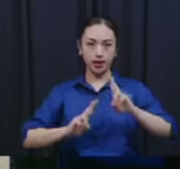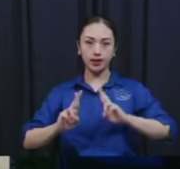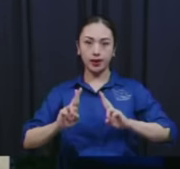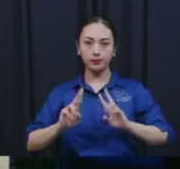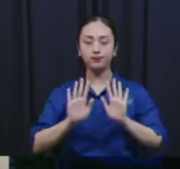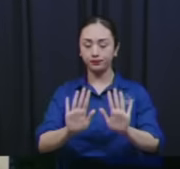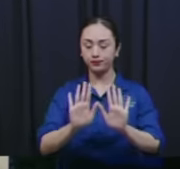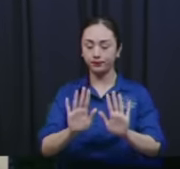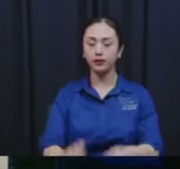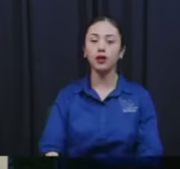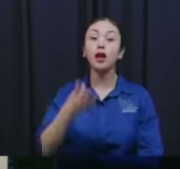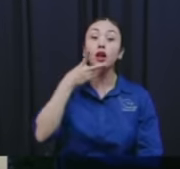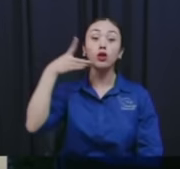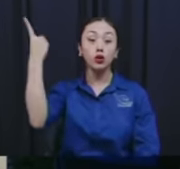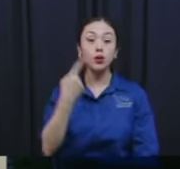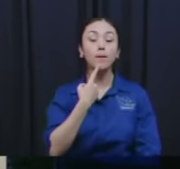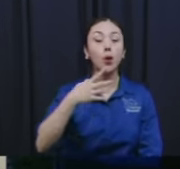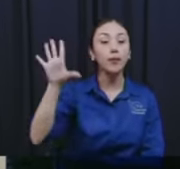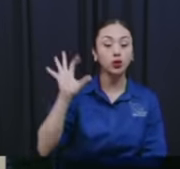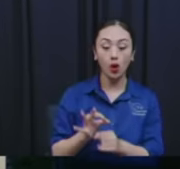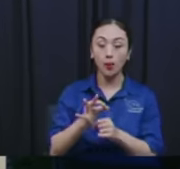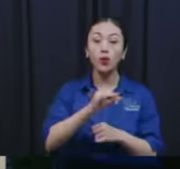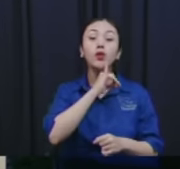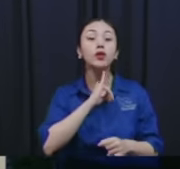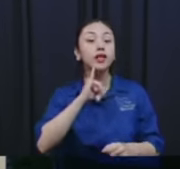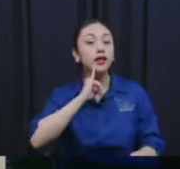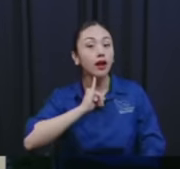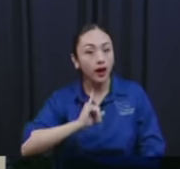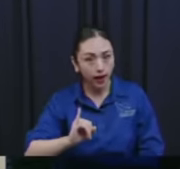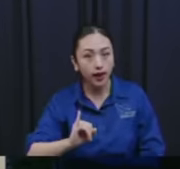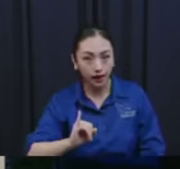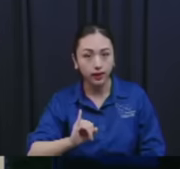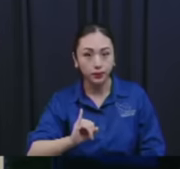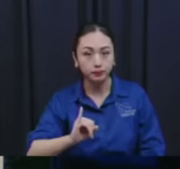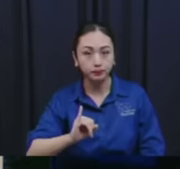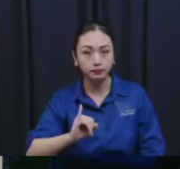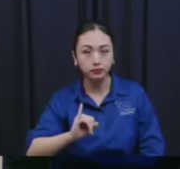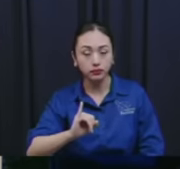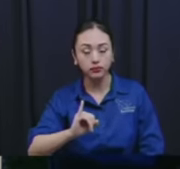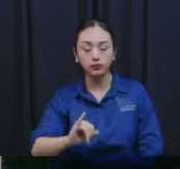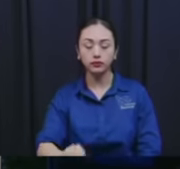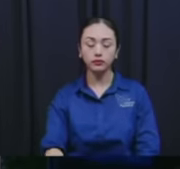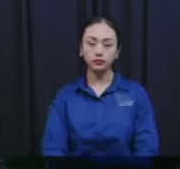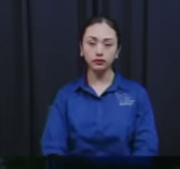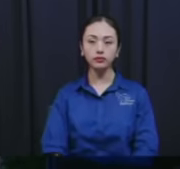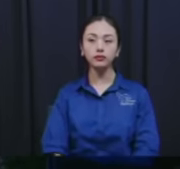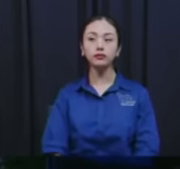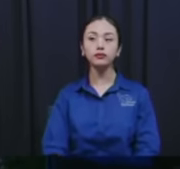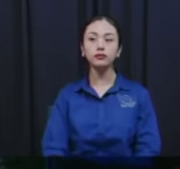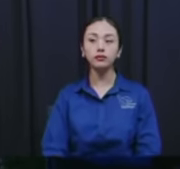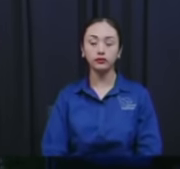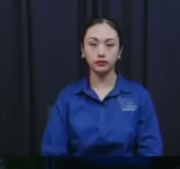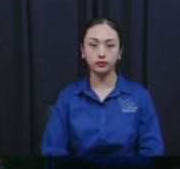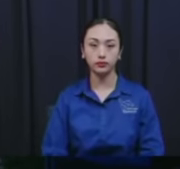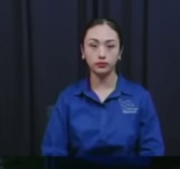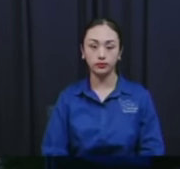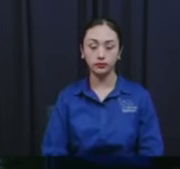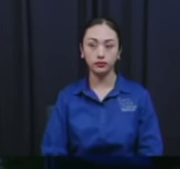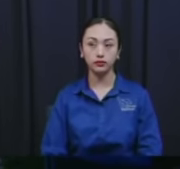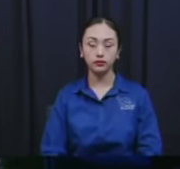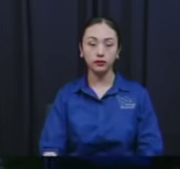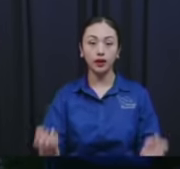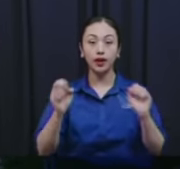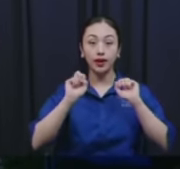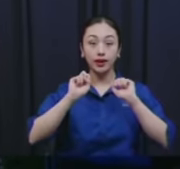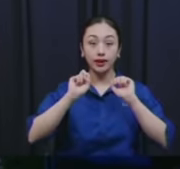israelitas y les dijo les voy a hacer esto 70 semanas están determinadas sobre tu pueblo sobre tu Santa Ciudad para siete cosas